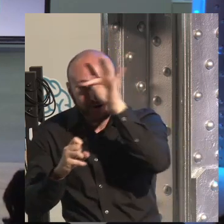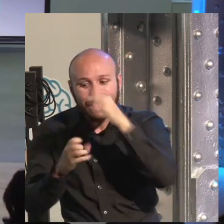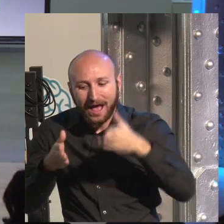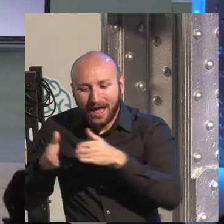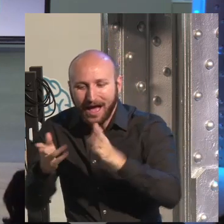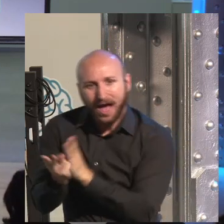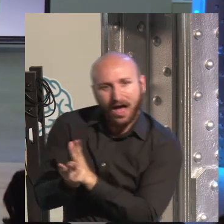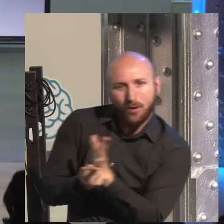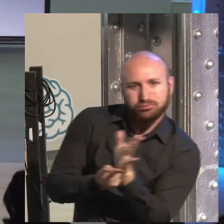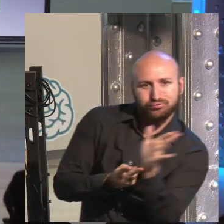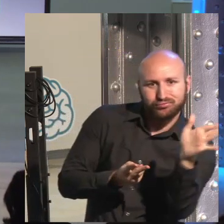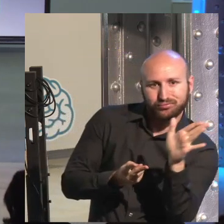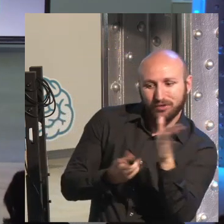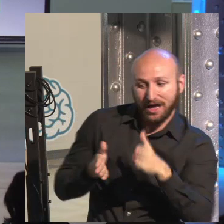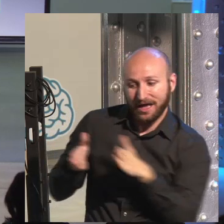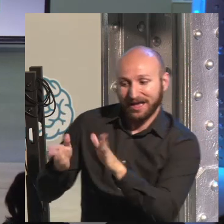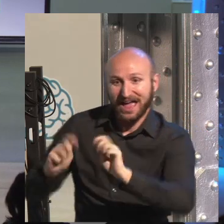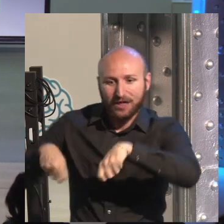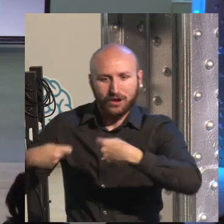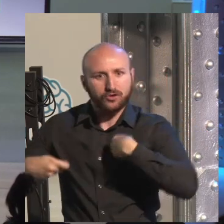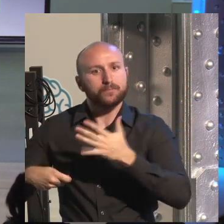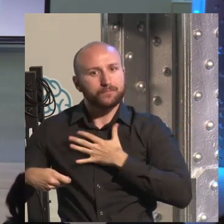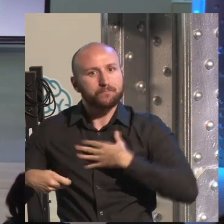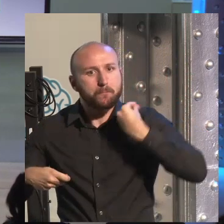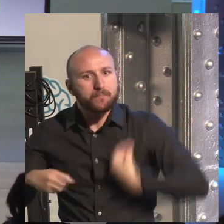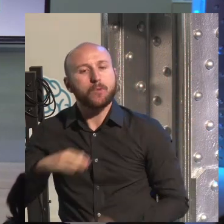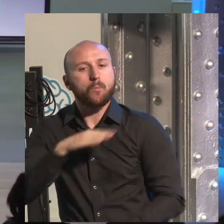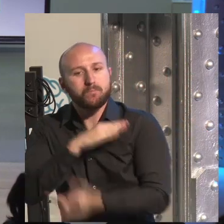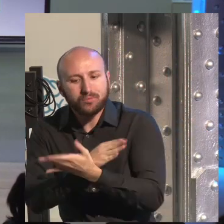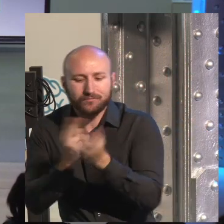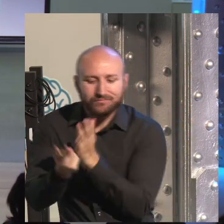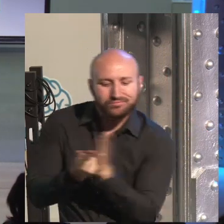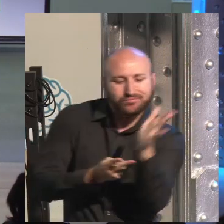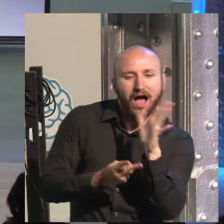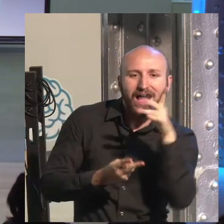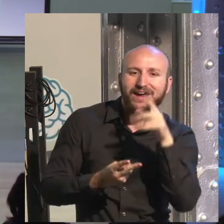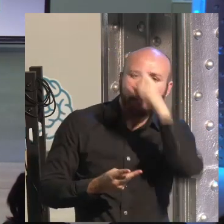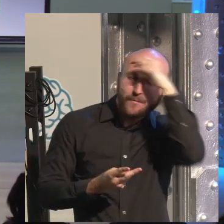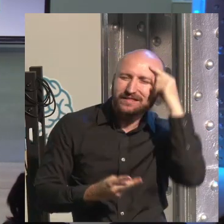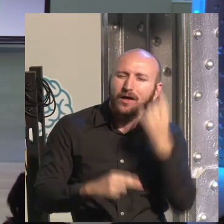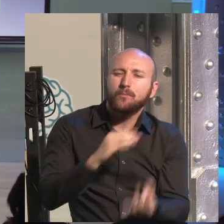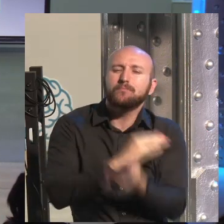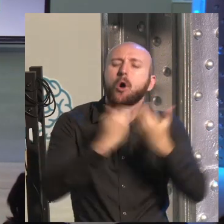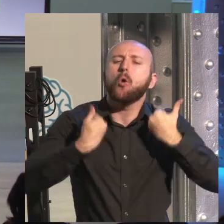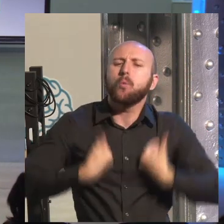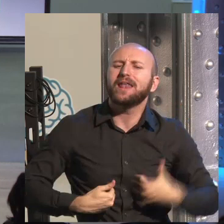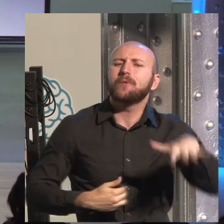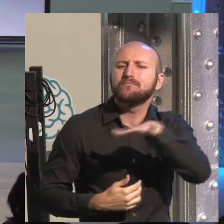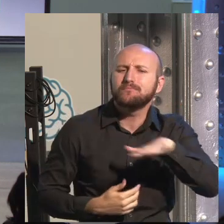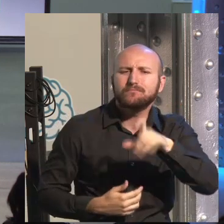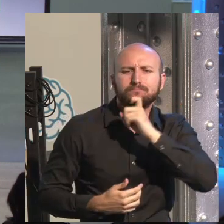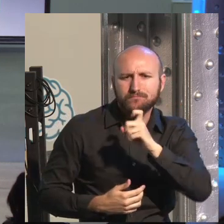la selección natural que él mismo había creado para explicar el origen de la mente humana. Porque decía